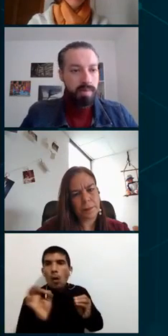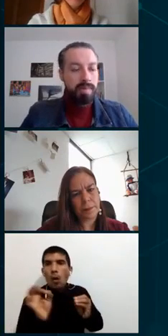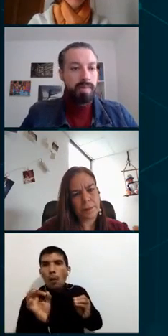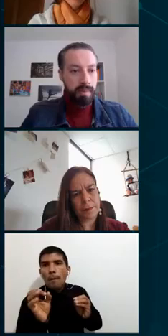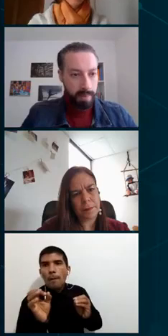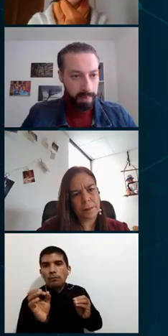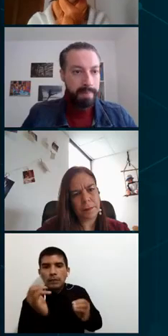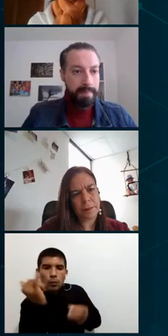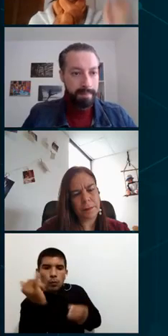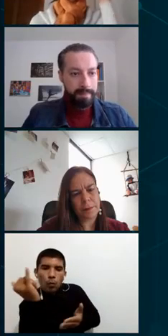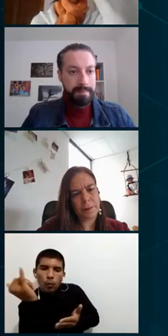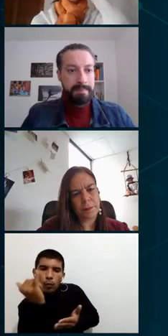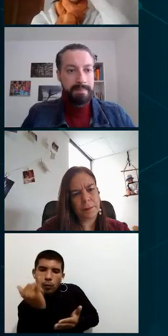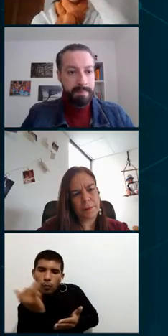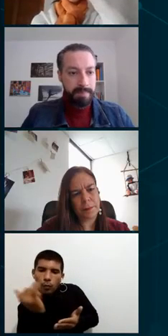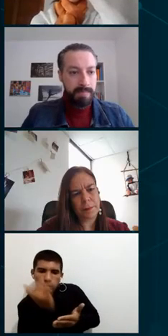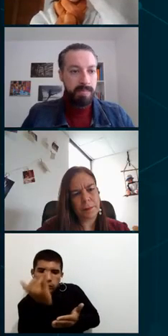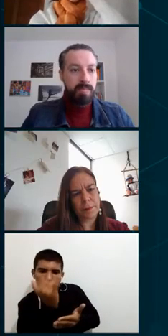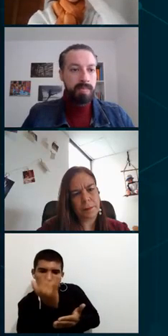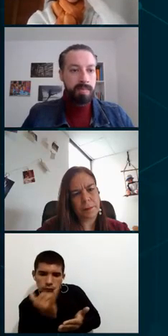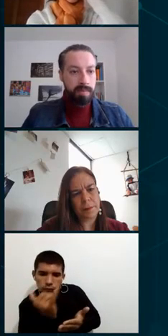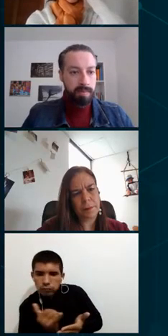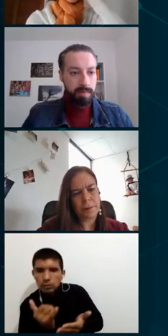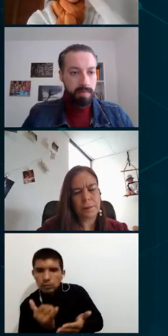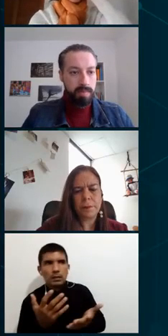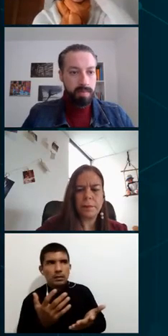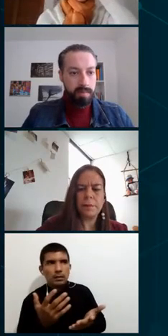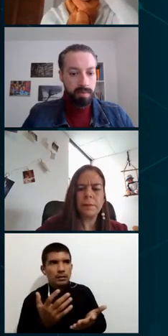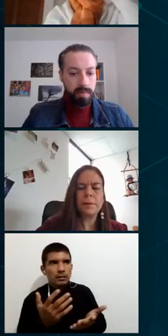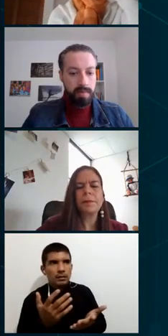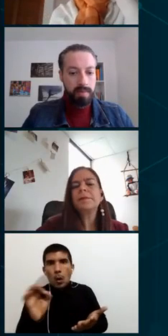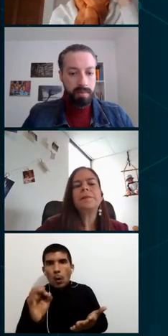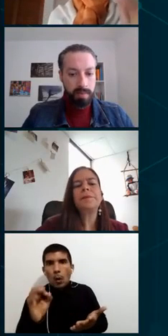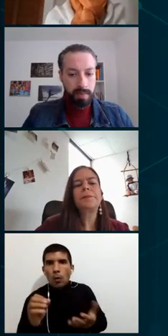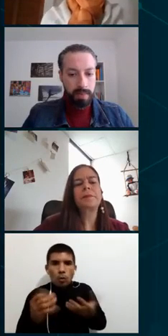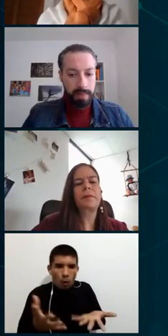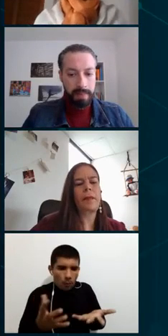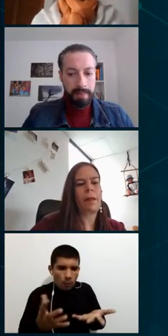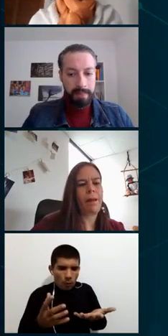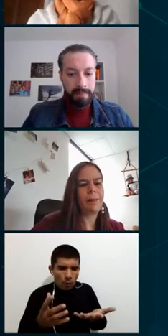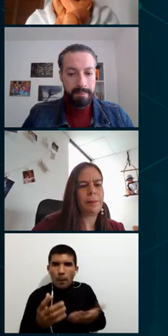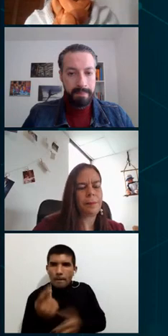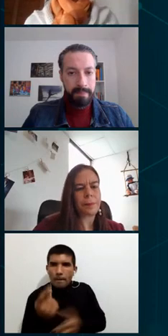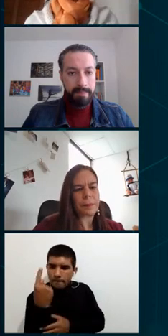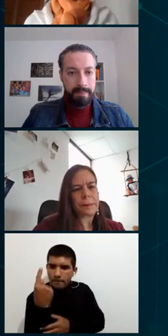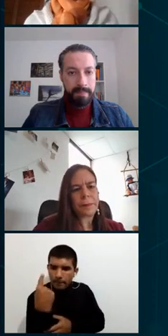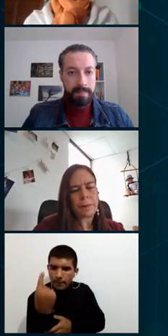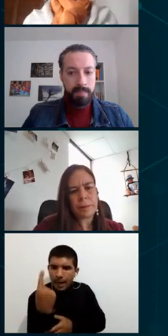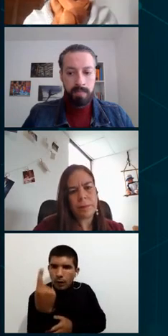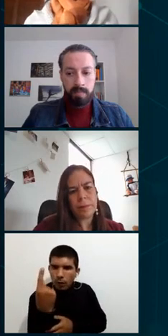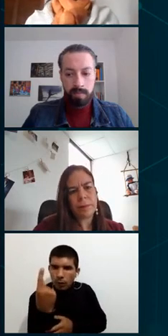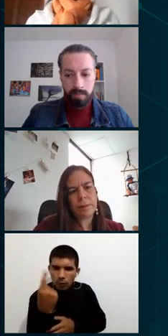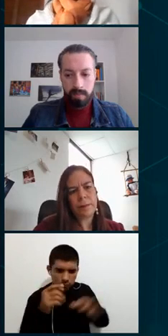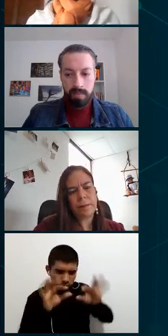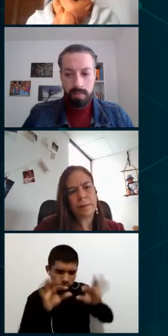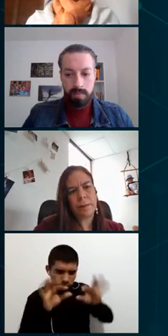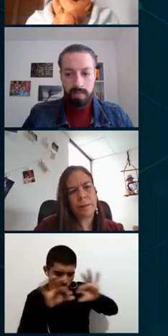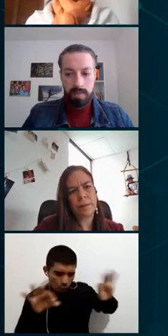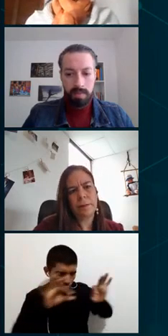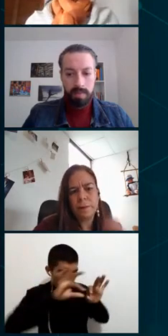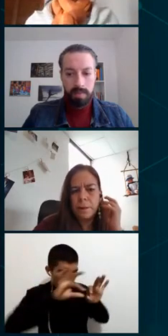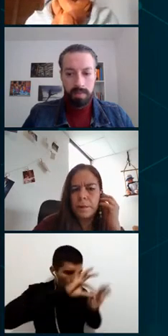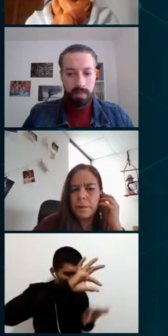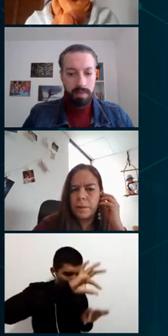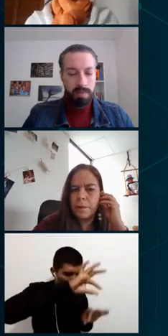herramientas o elementos, palillos, plastilinas, hojas, cartulinas que podamos crear o armar maquetas, es muy viable para poder crear